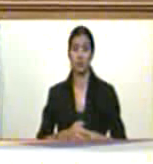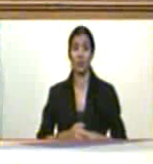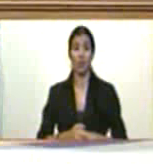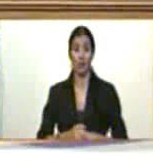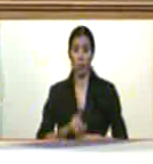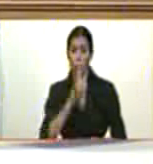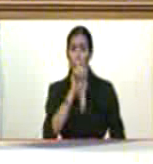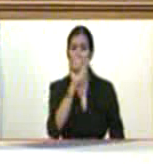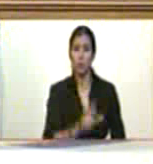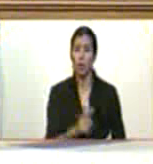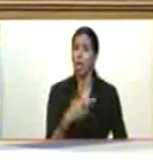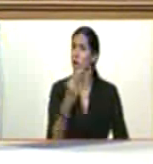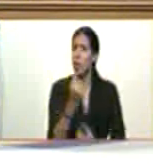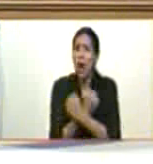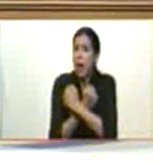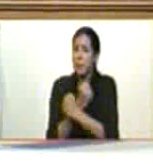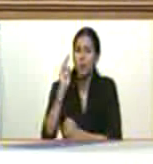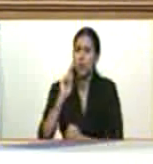Simón Bolívar.